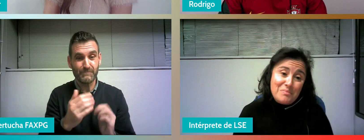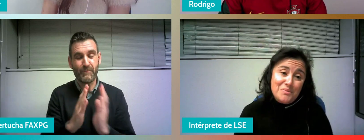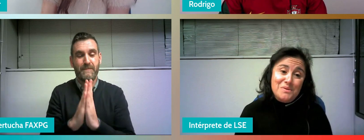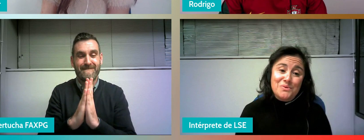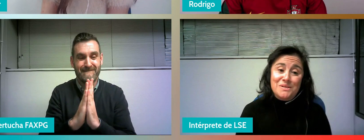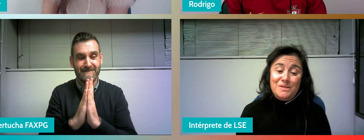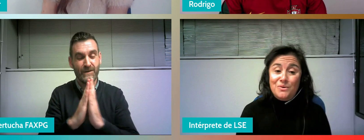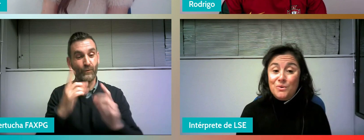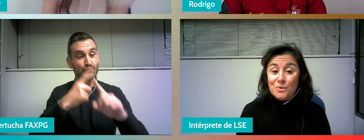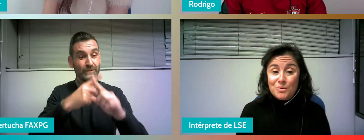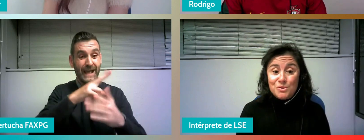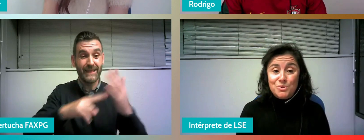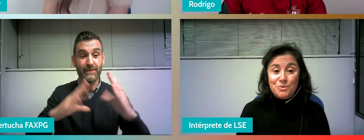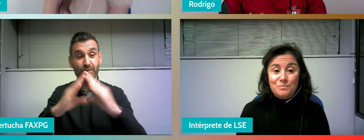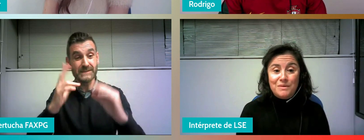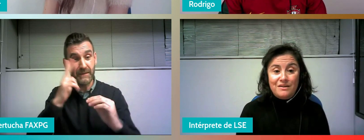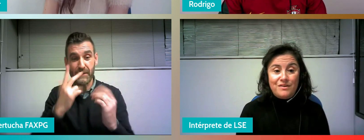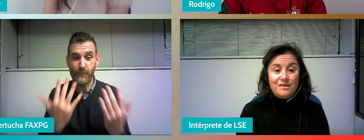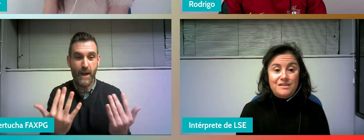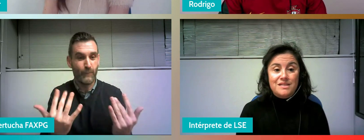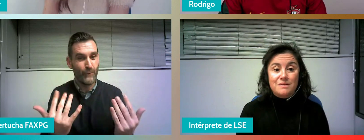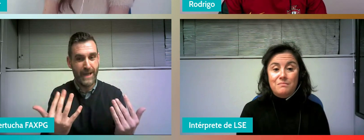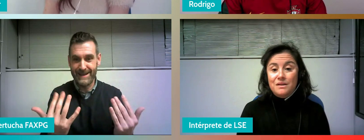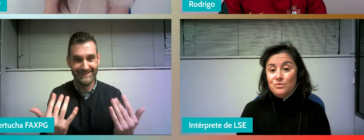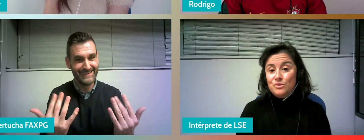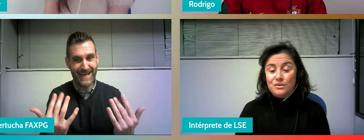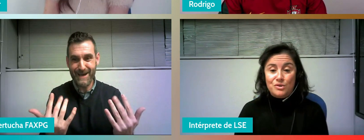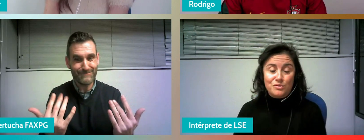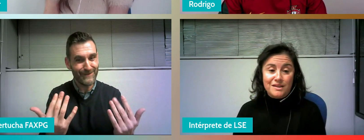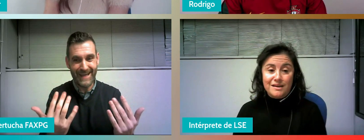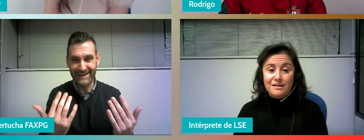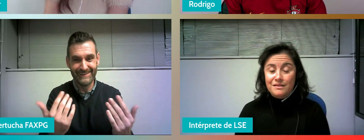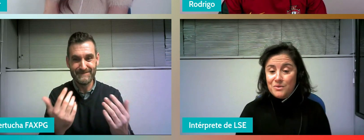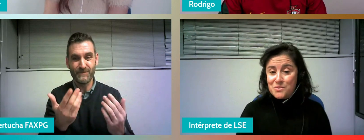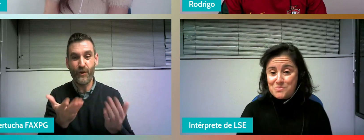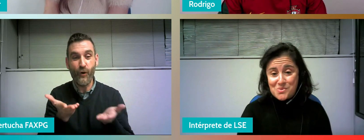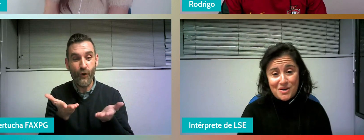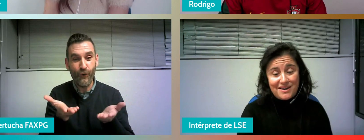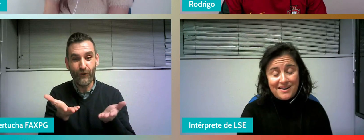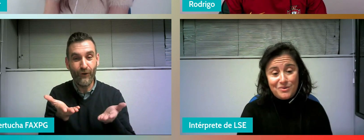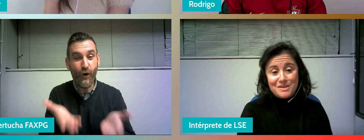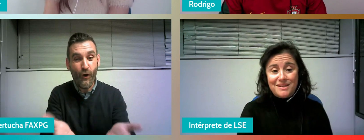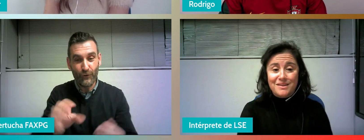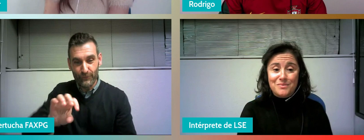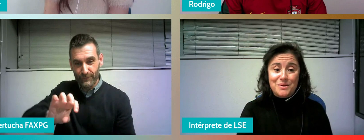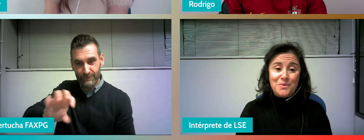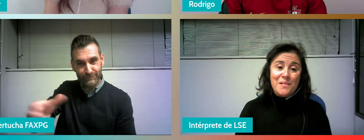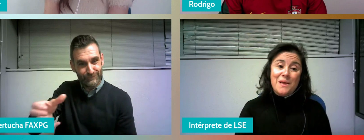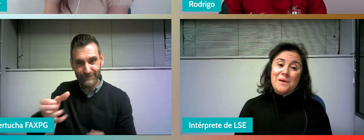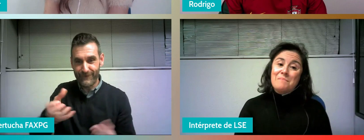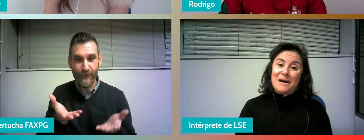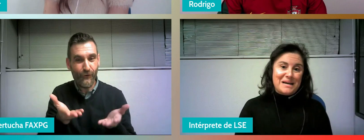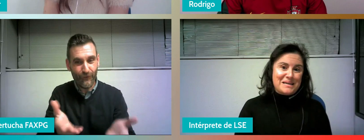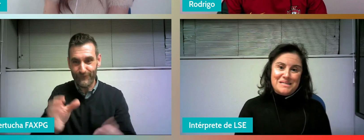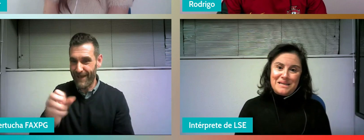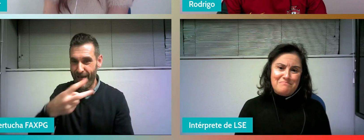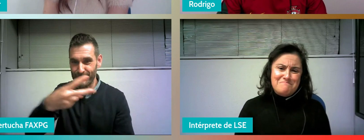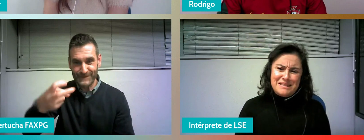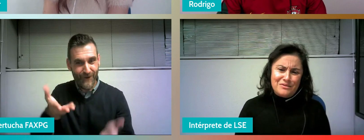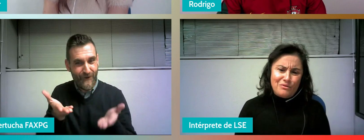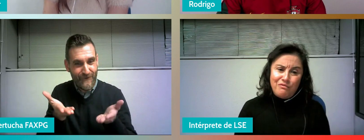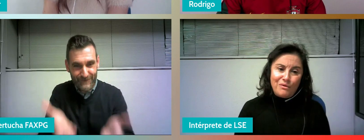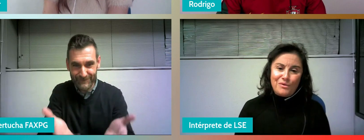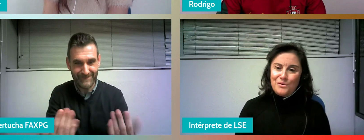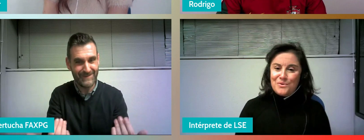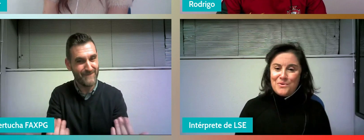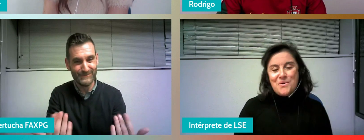eu aproveito este oco voso, ¿no?, para facer este chamamento tanto a Xunta de Galicia como a Universidade de Vigo para que xa